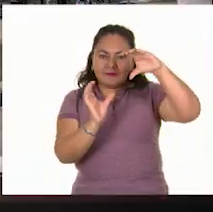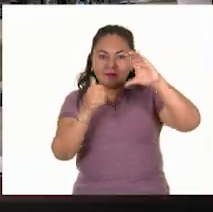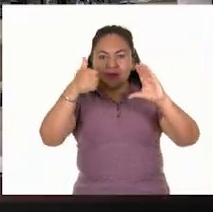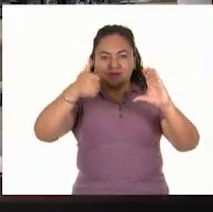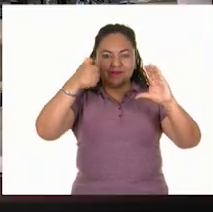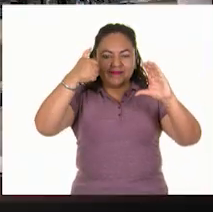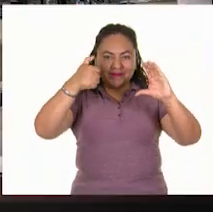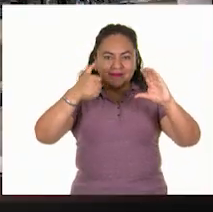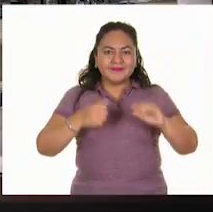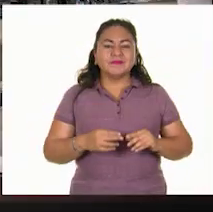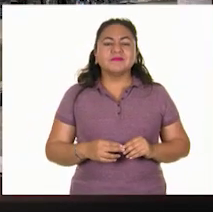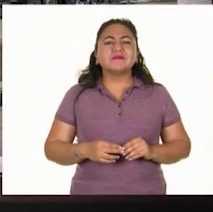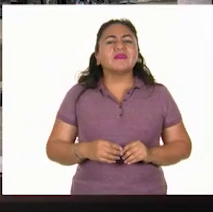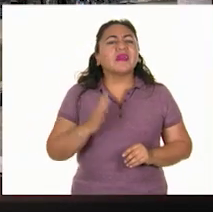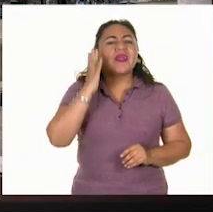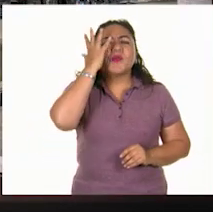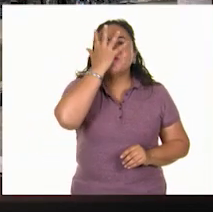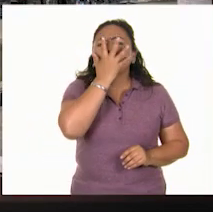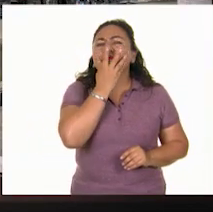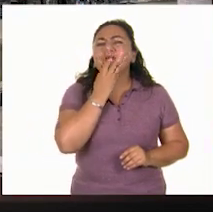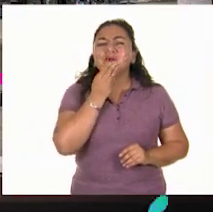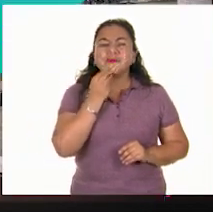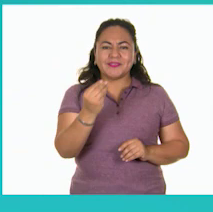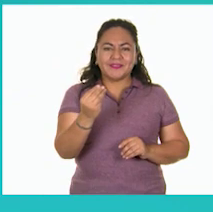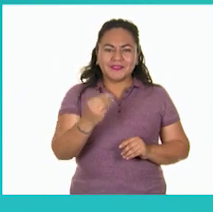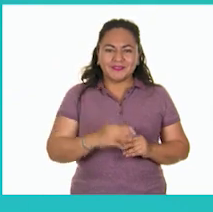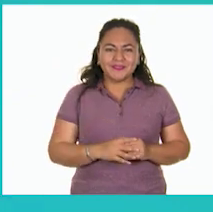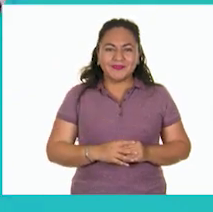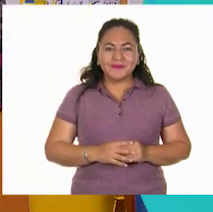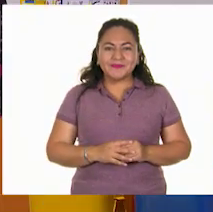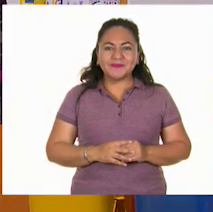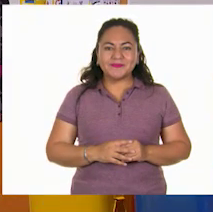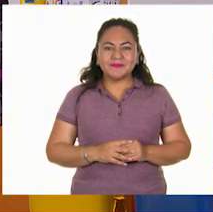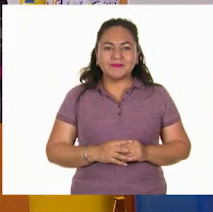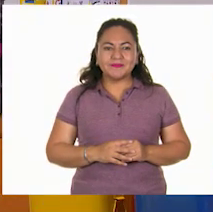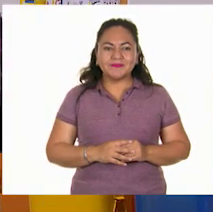fotitos. ¡Ah, qué bonito encuadre!